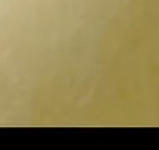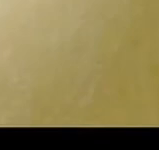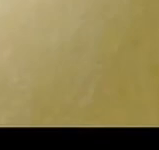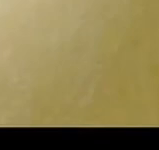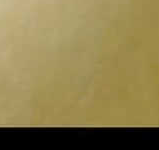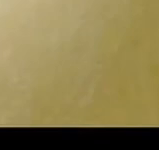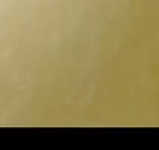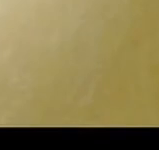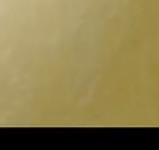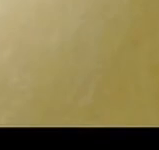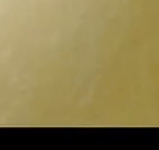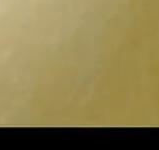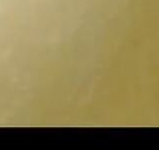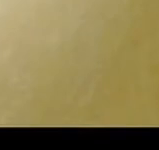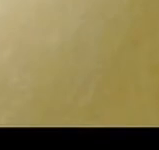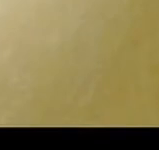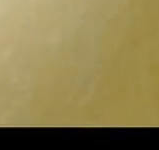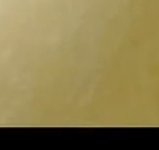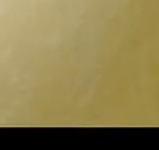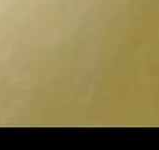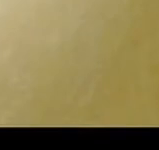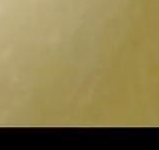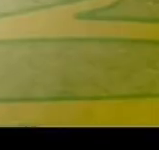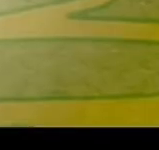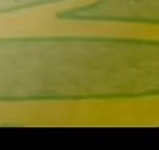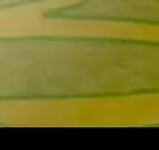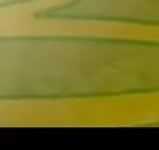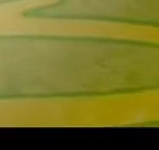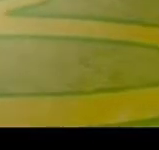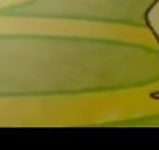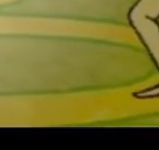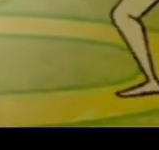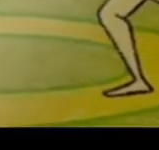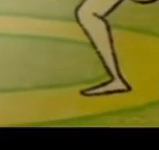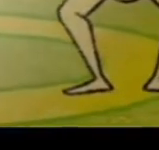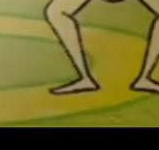Todos ríen de los otros y son objetos de su risa.